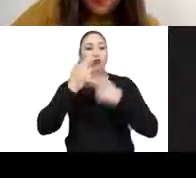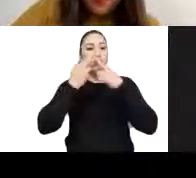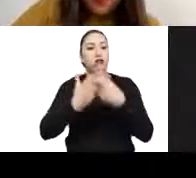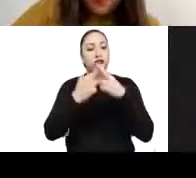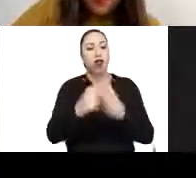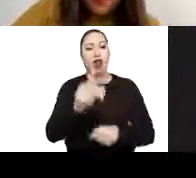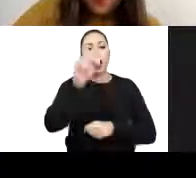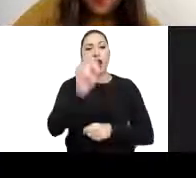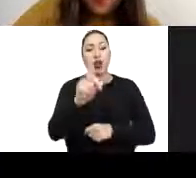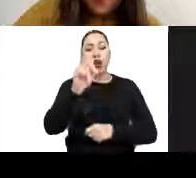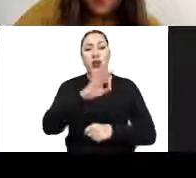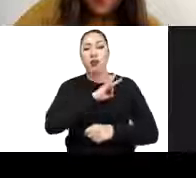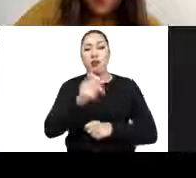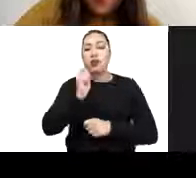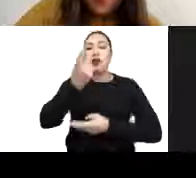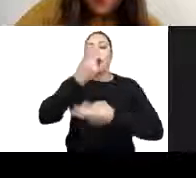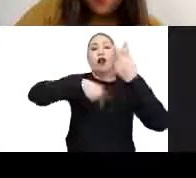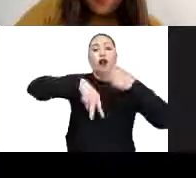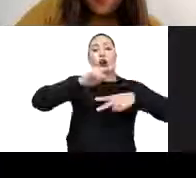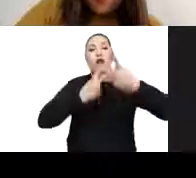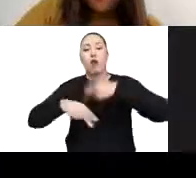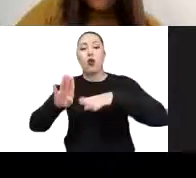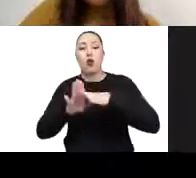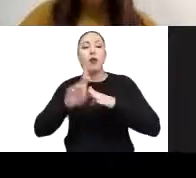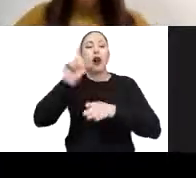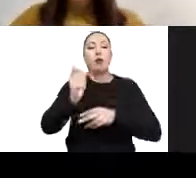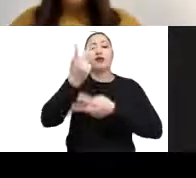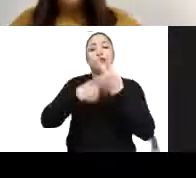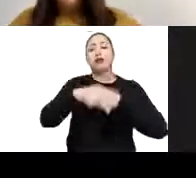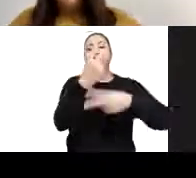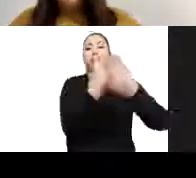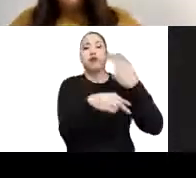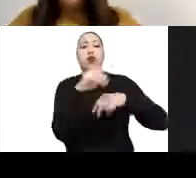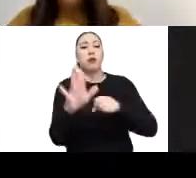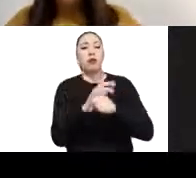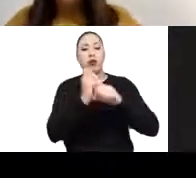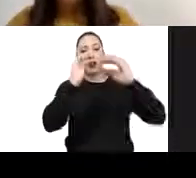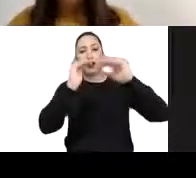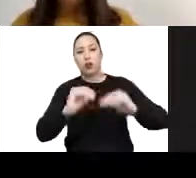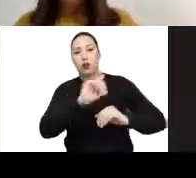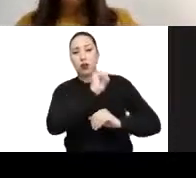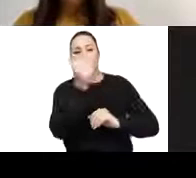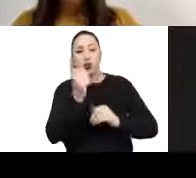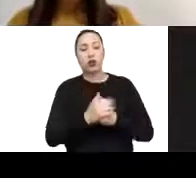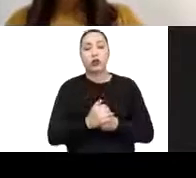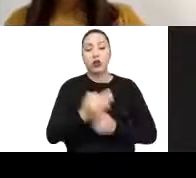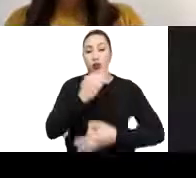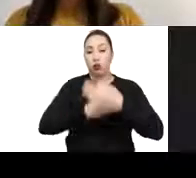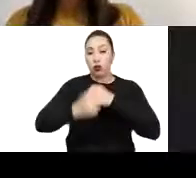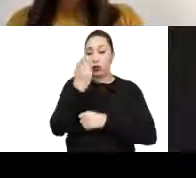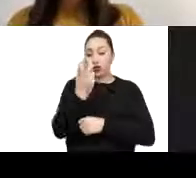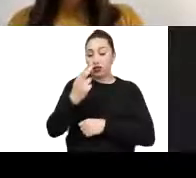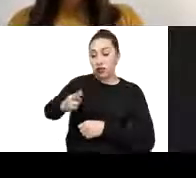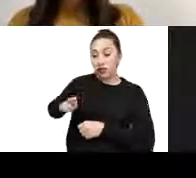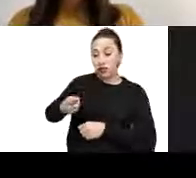proporcionan un caudal continuo, muchos de ellos porque, como vemos en la siguiente, estos ríos tienen